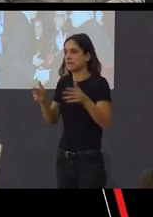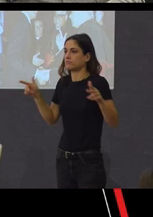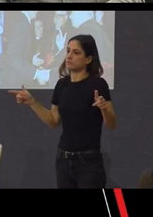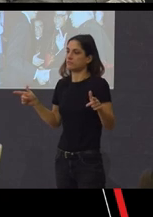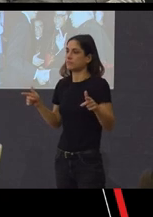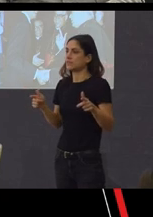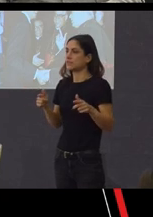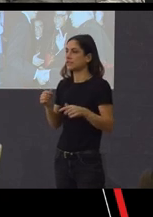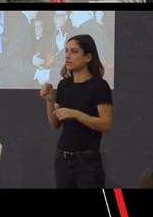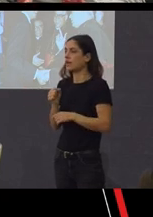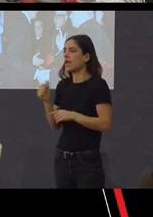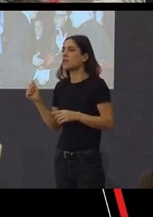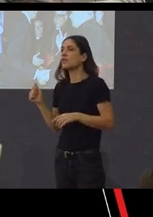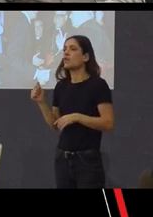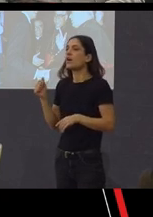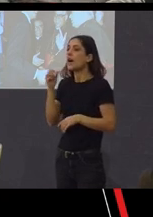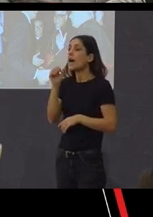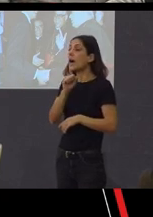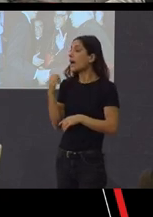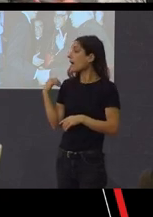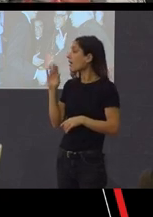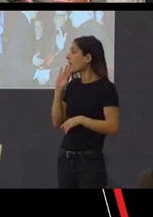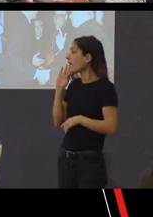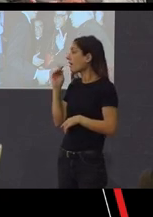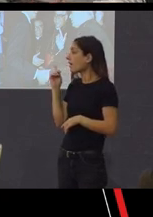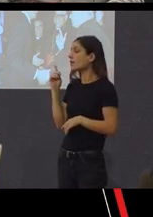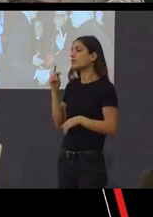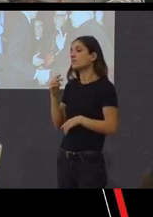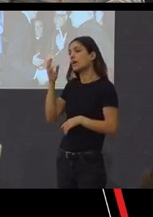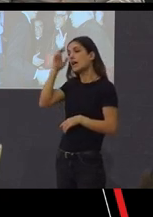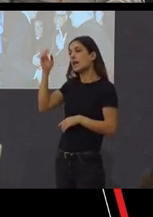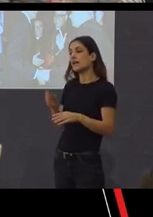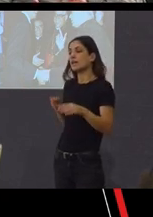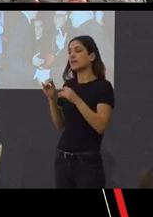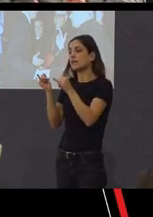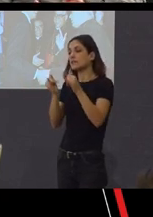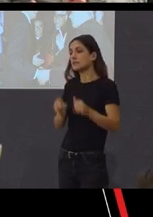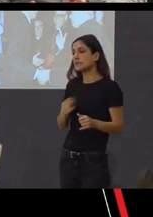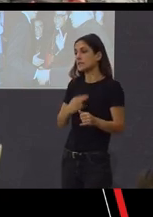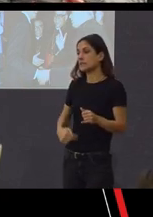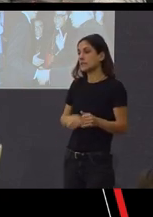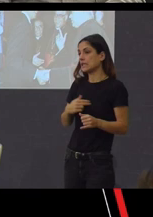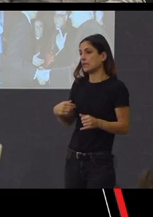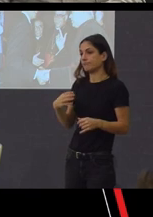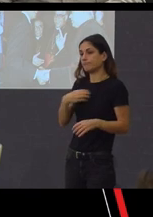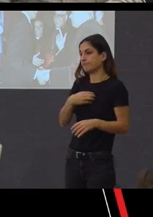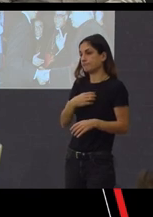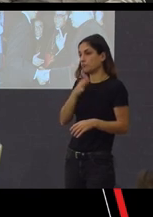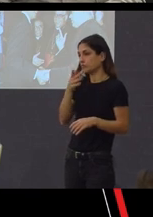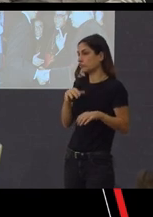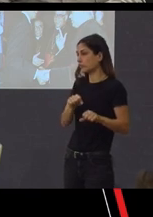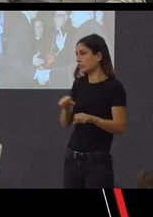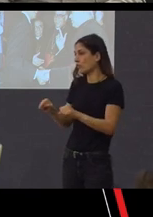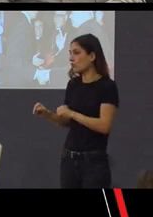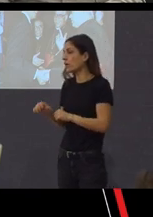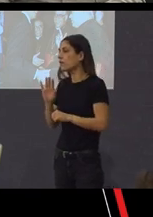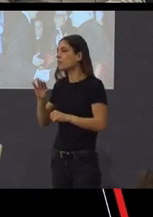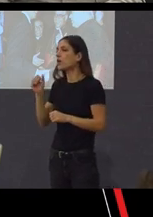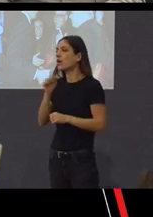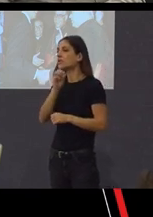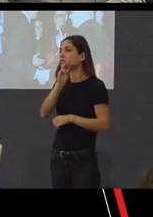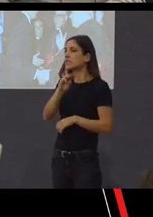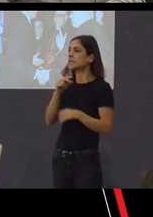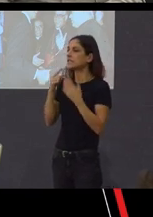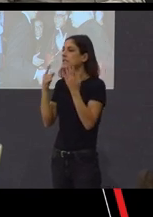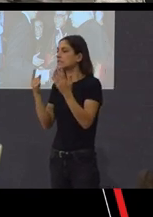a Santiago, estaba máis ocupado en outras cuestións, bélicas, lóxicamente, pero no 38 xa estaba máis ocupado na cuestión da propaganda, de como